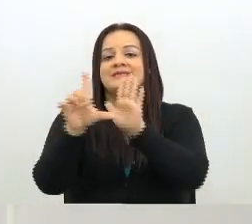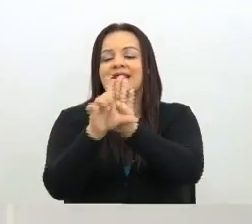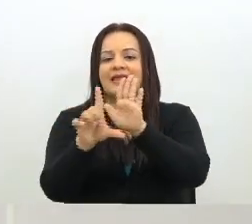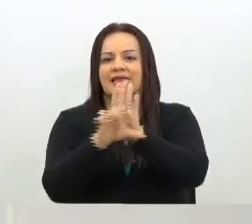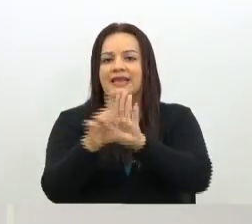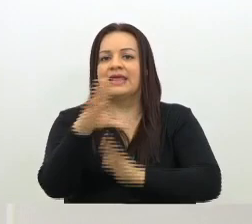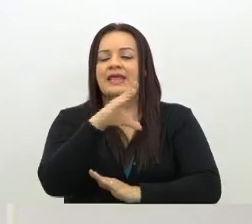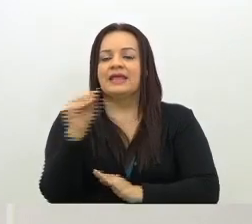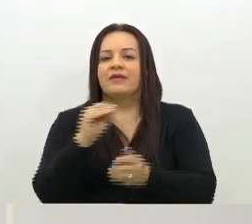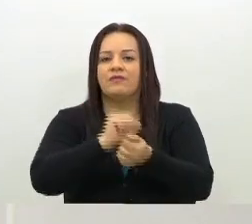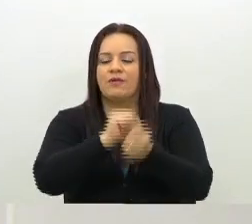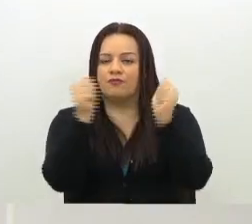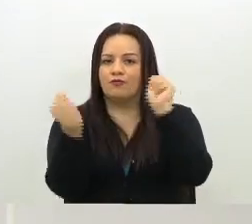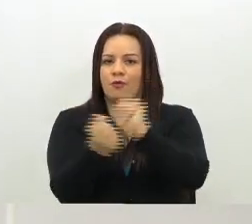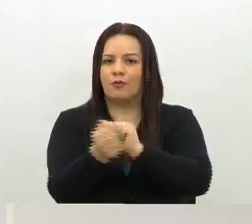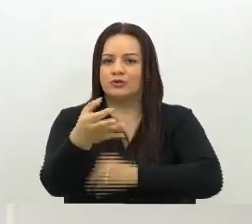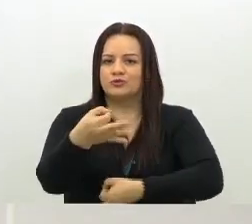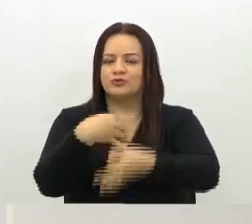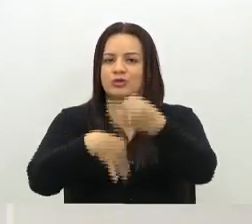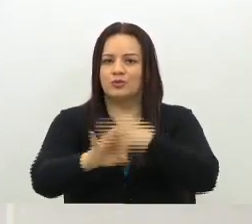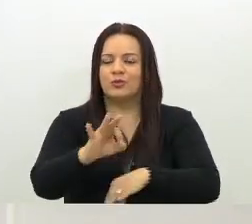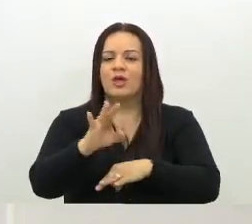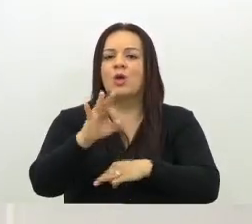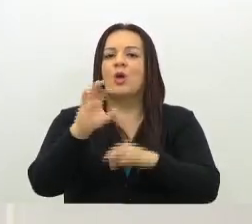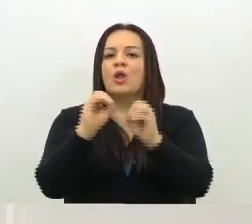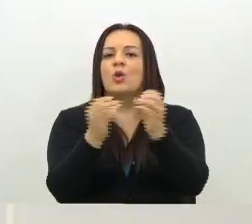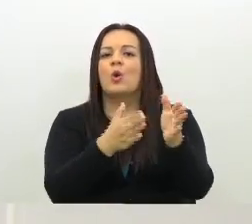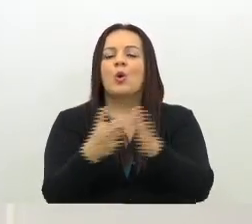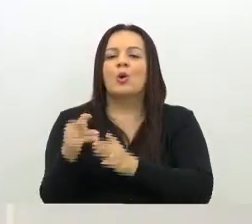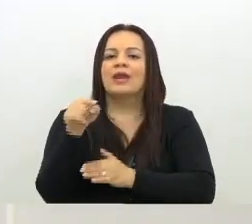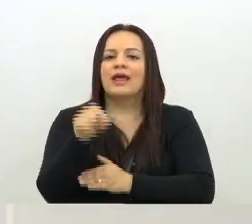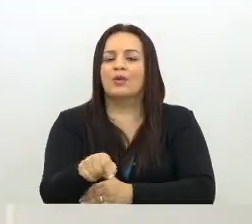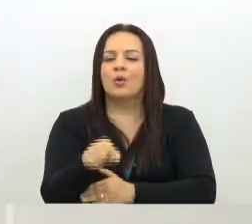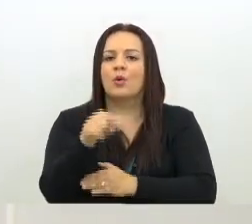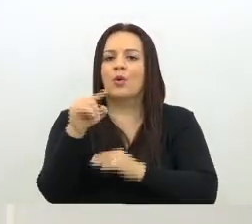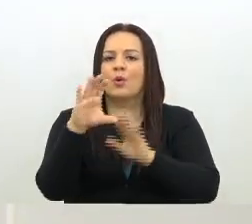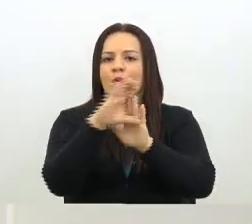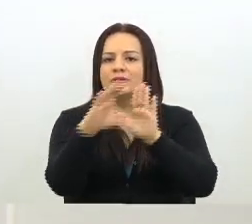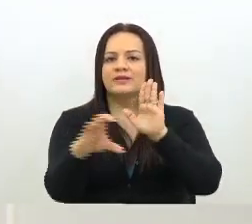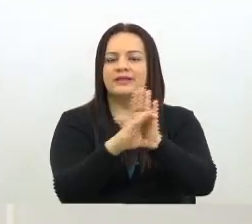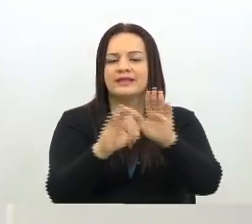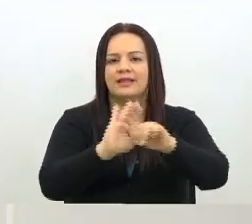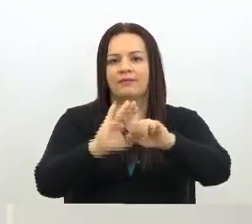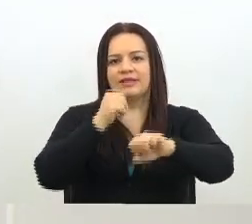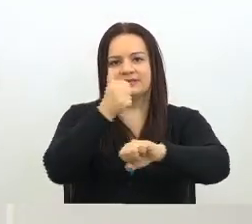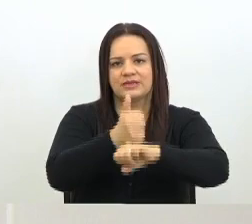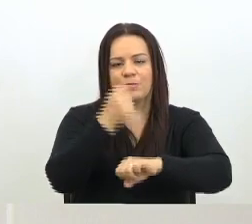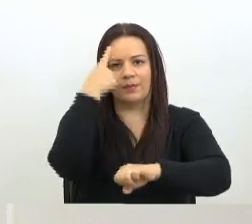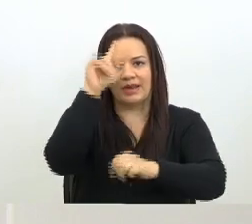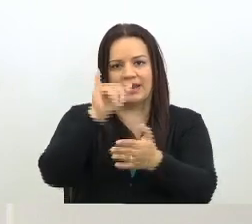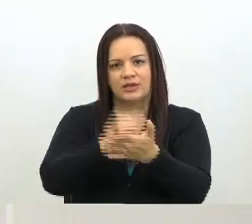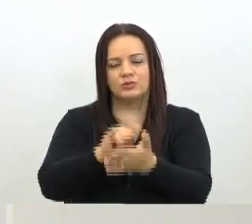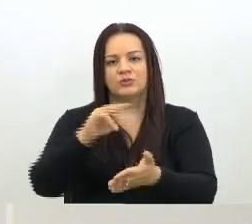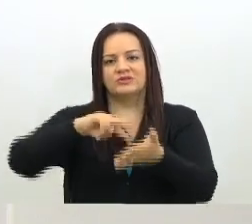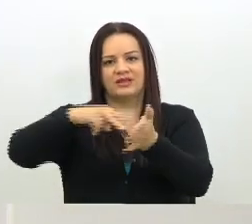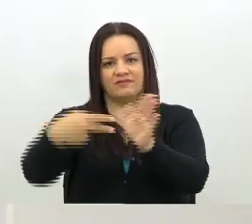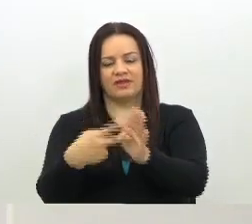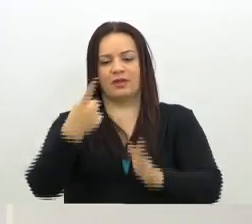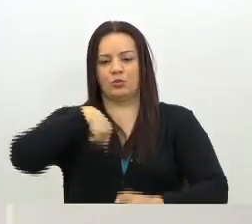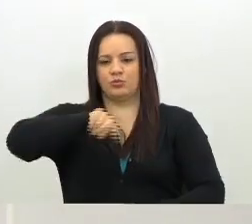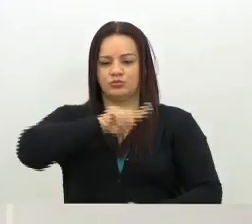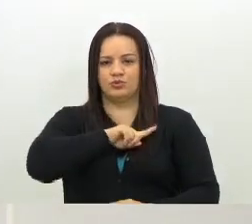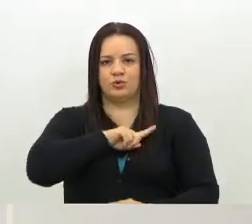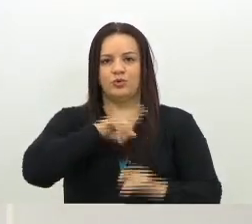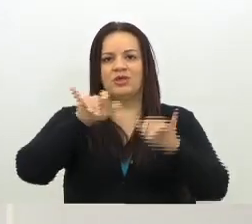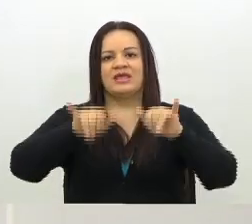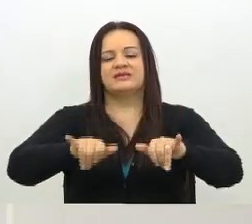y reforma, sustituyendo el órgano constitucional establecido para ese efecto. O sea, nosotros estábamos pintados